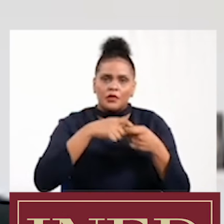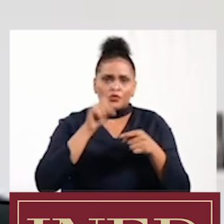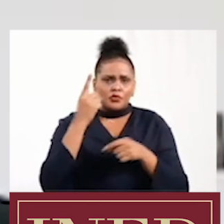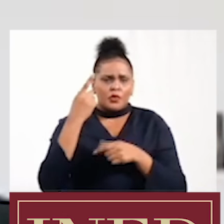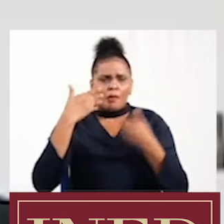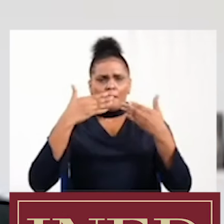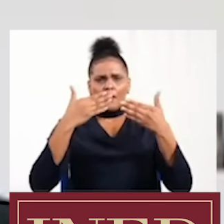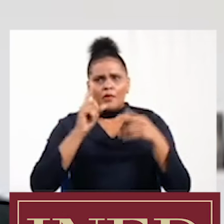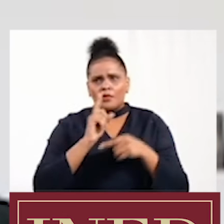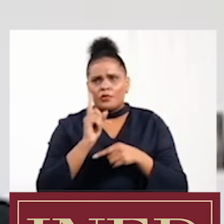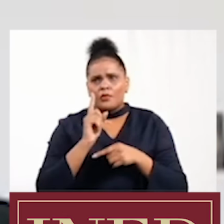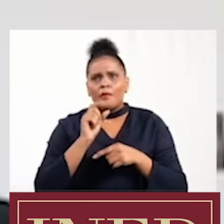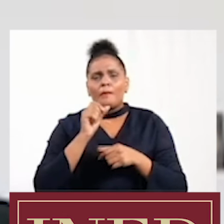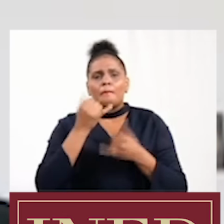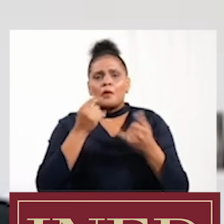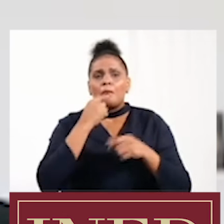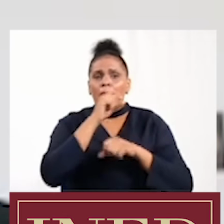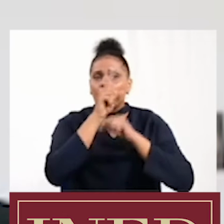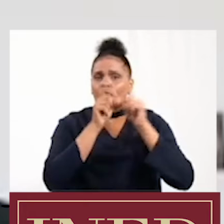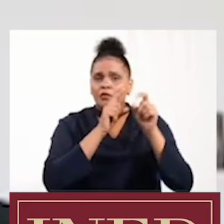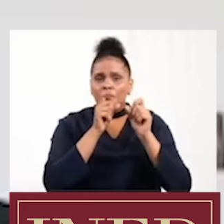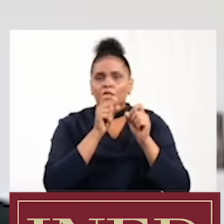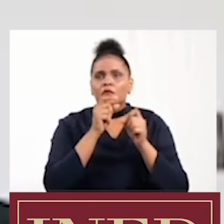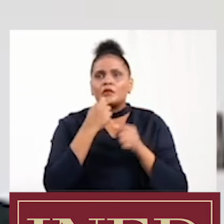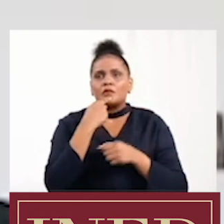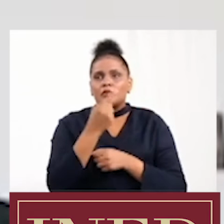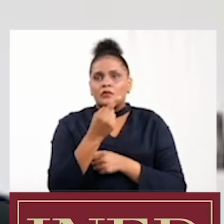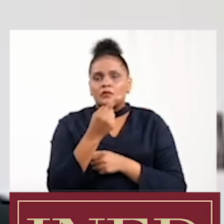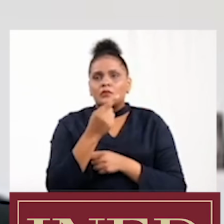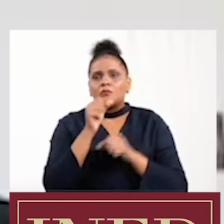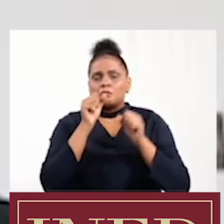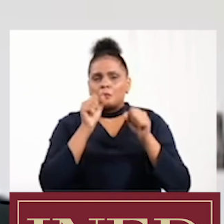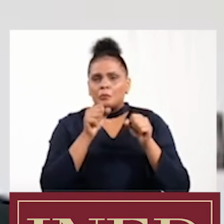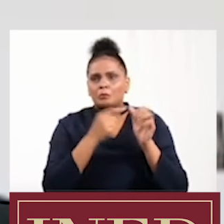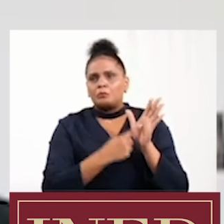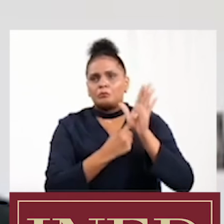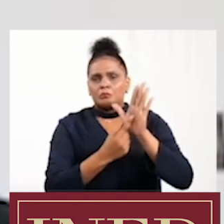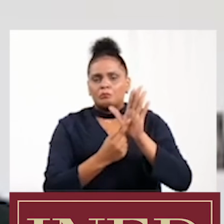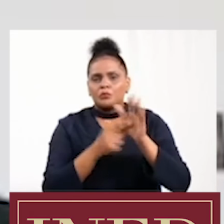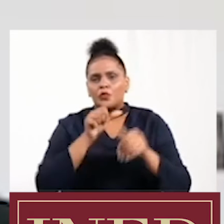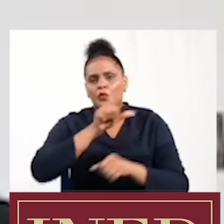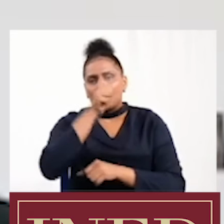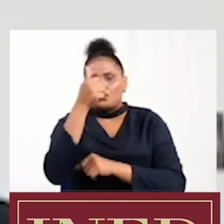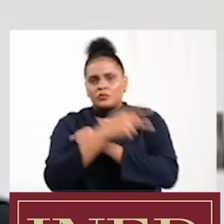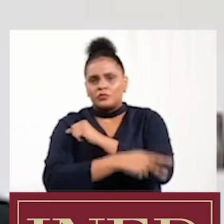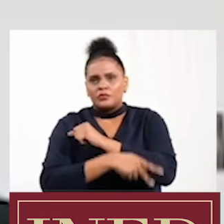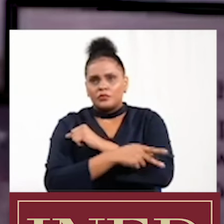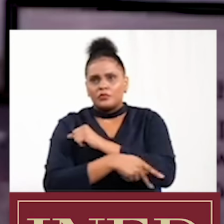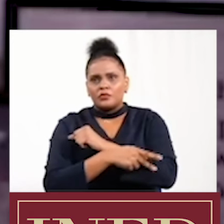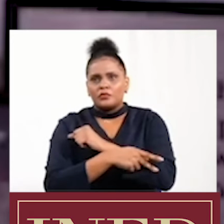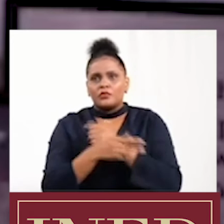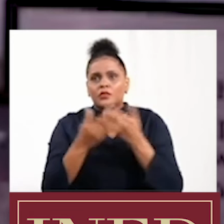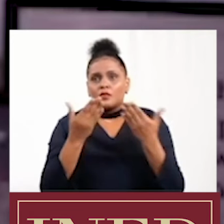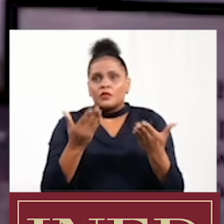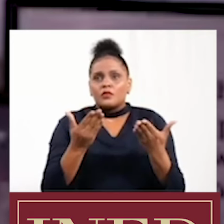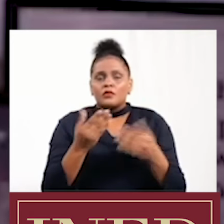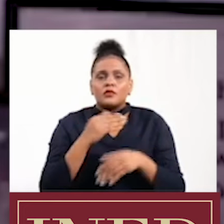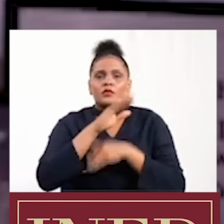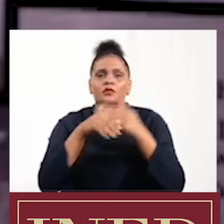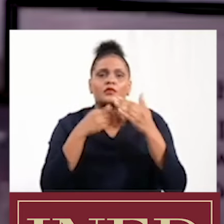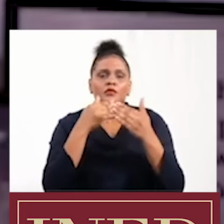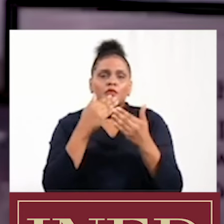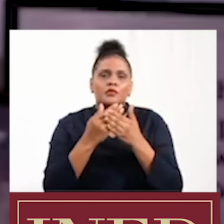hay algunos que no han hecho preguntas pero se han escrito para manifestar que están siguiendo nos desde otros países bueno yo quisiera agradecer